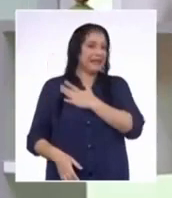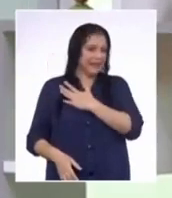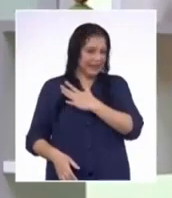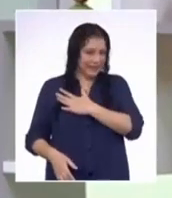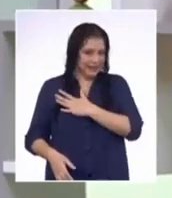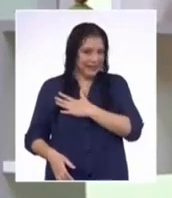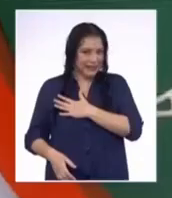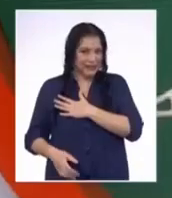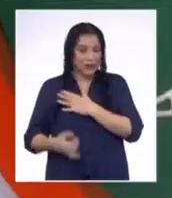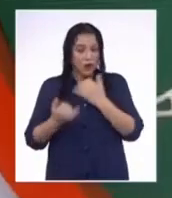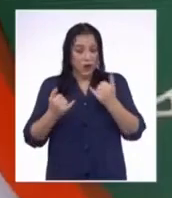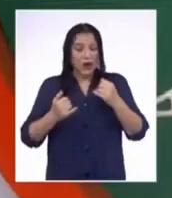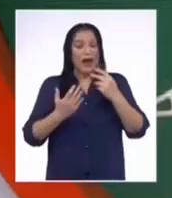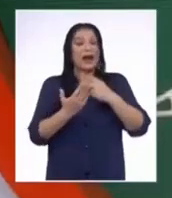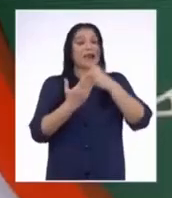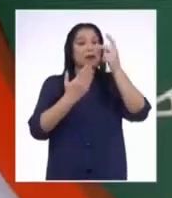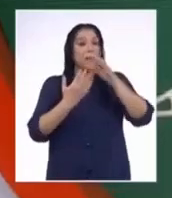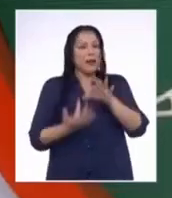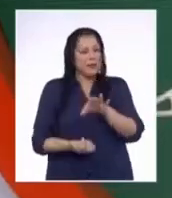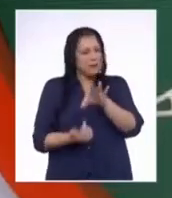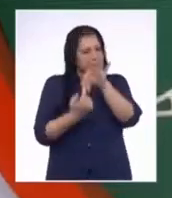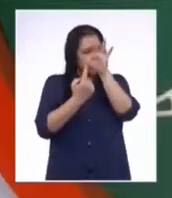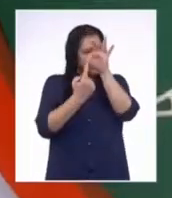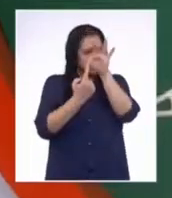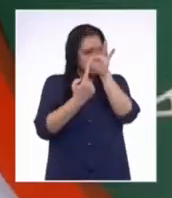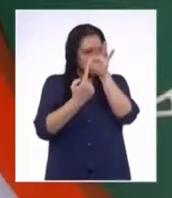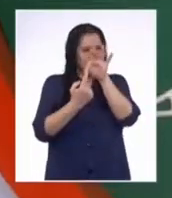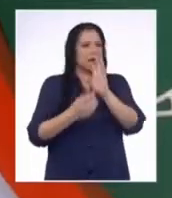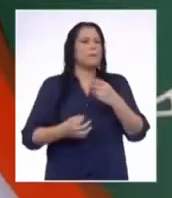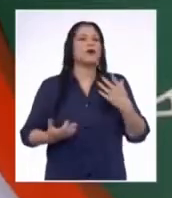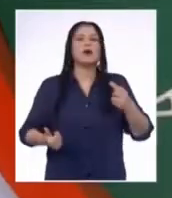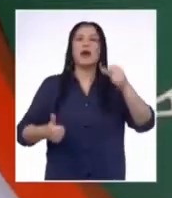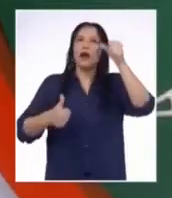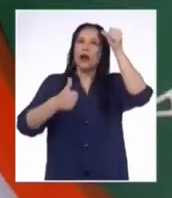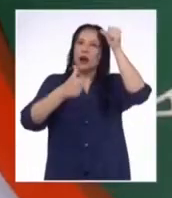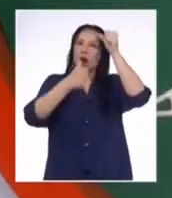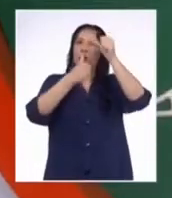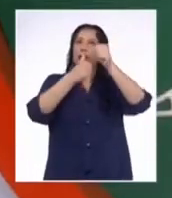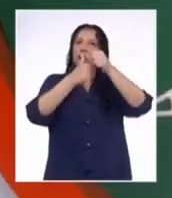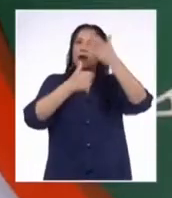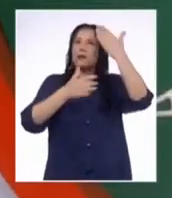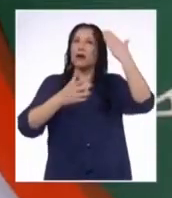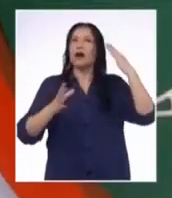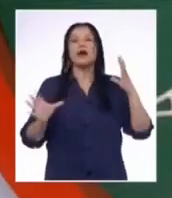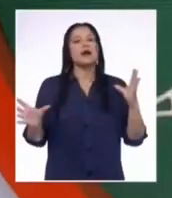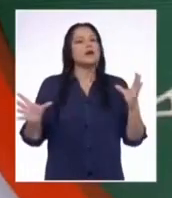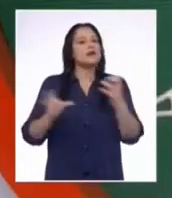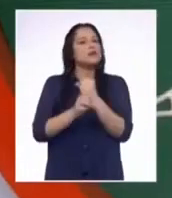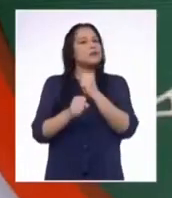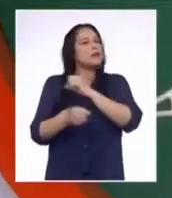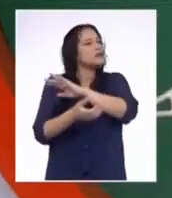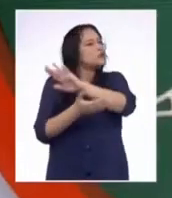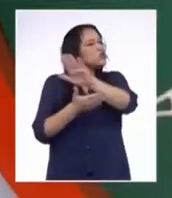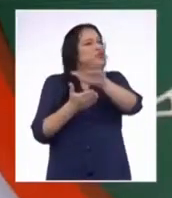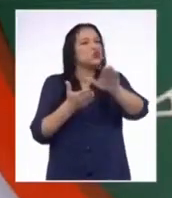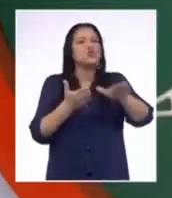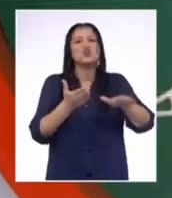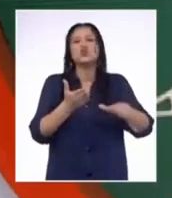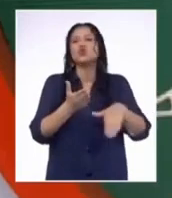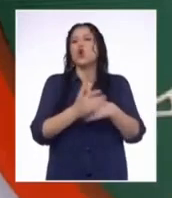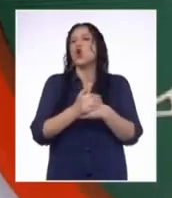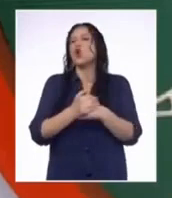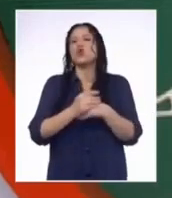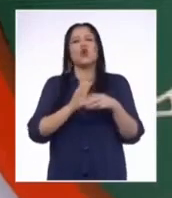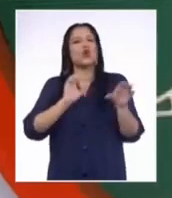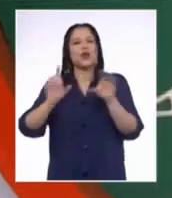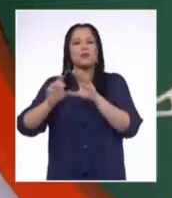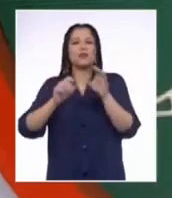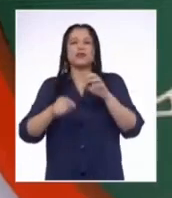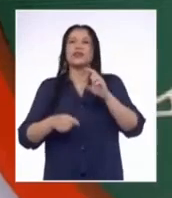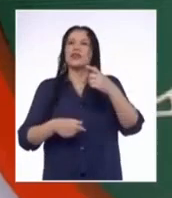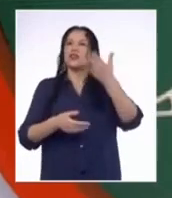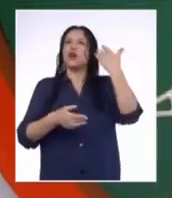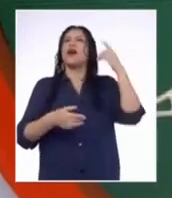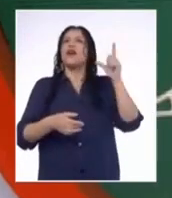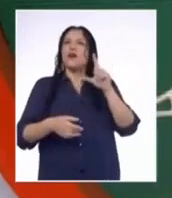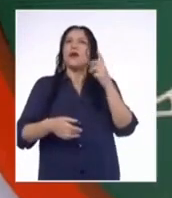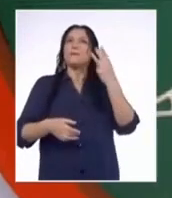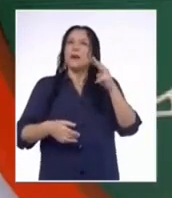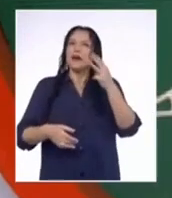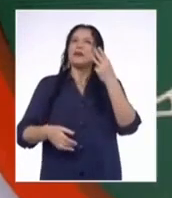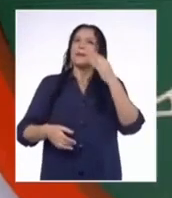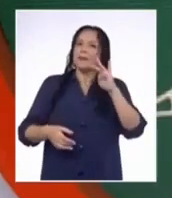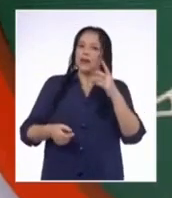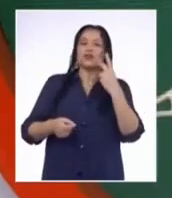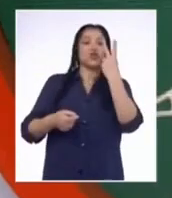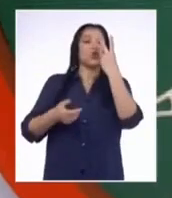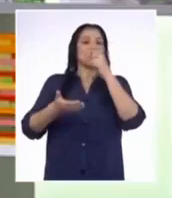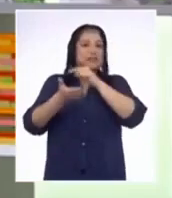programa de hoy en especial. Así es, porque recordaremos a manera de resumen todo, absolutamente todo lo que hemos aprendido a lo largo de